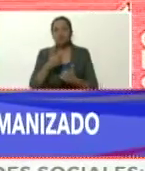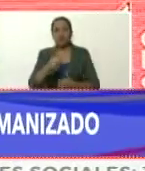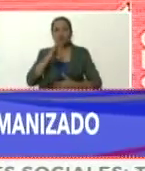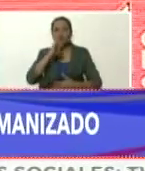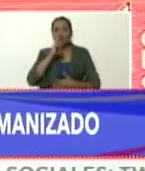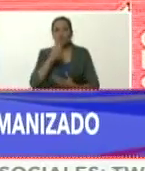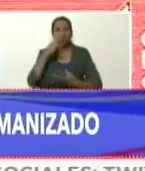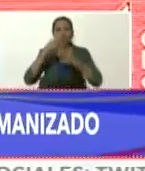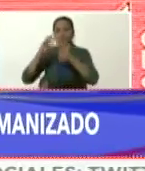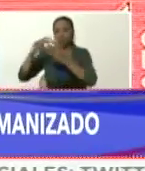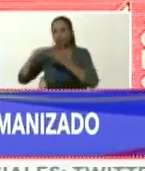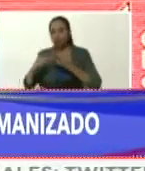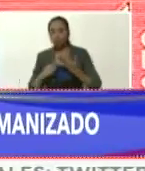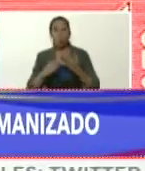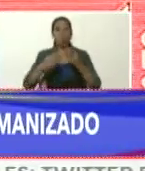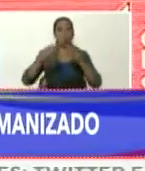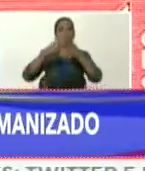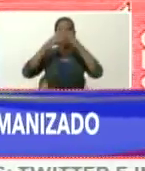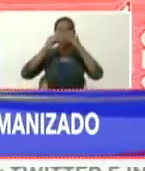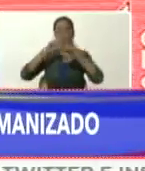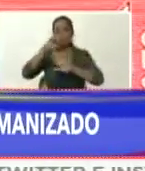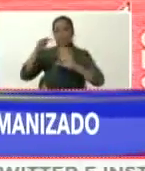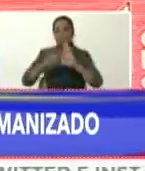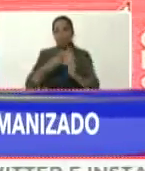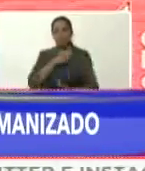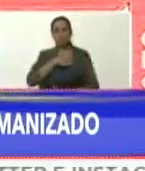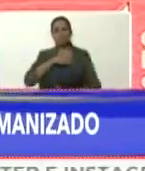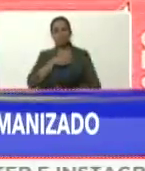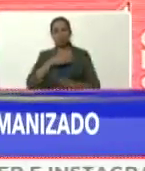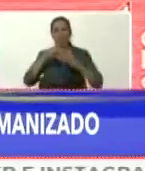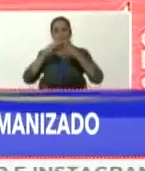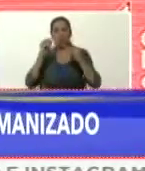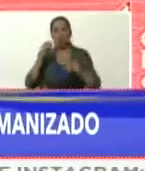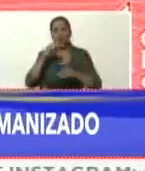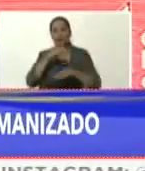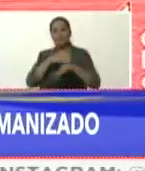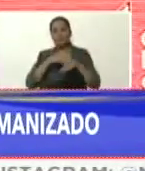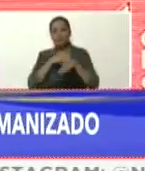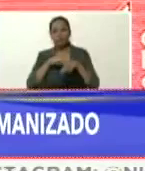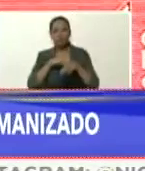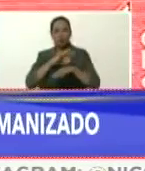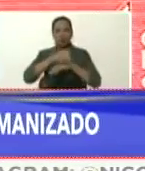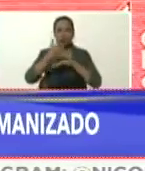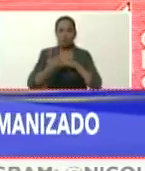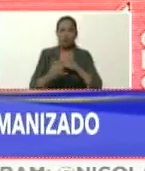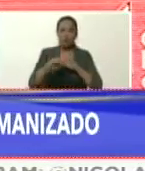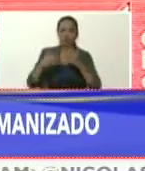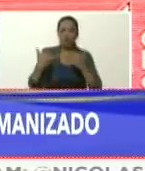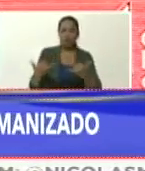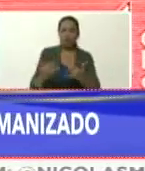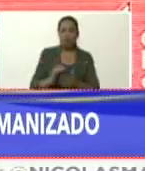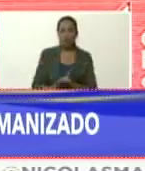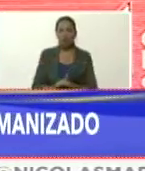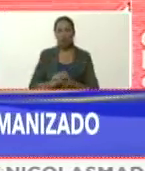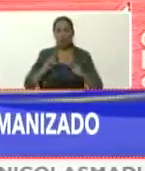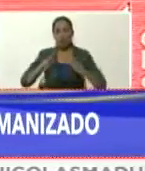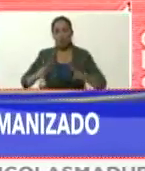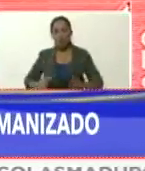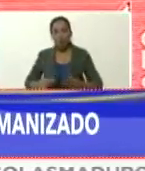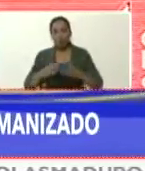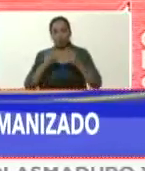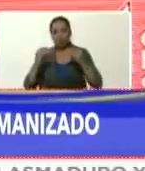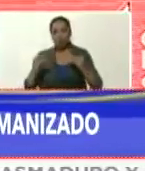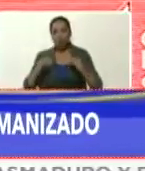de todas las misiones, Aristóbulo, de las grandes misiones, de los planes humanos,